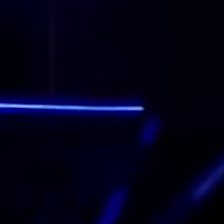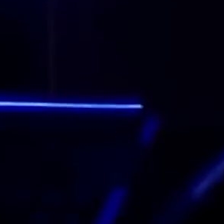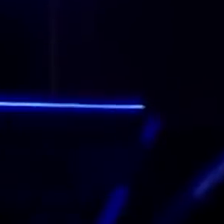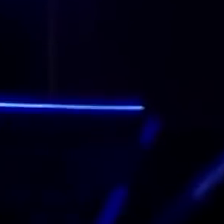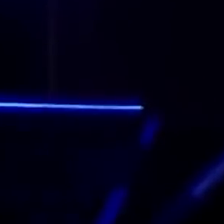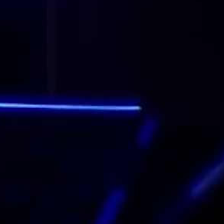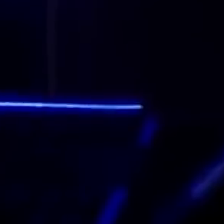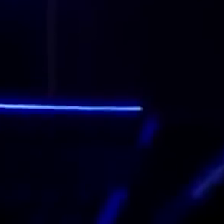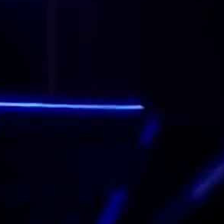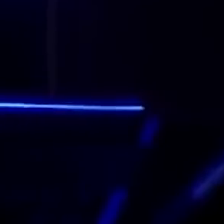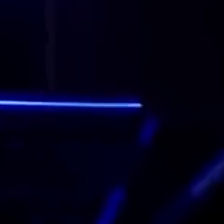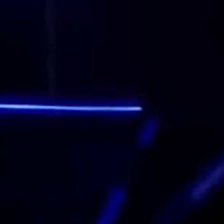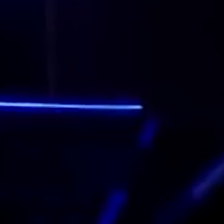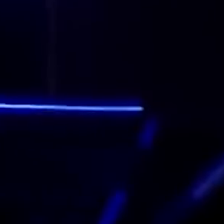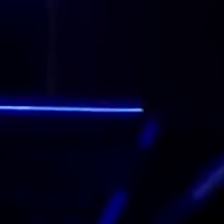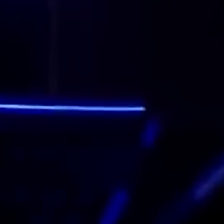seito